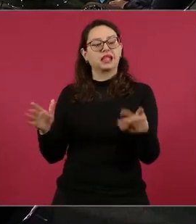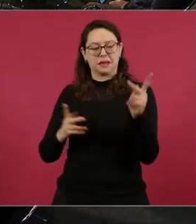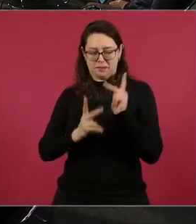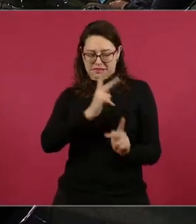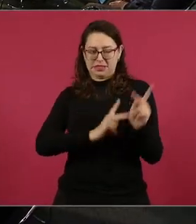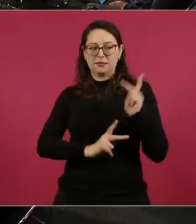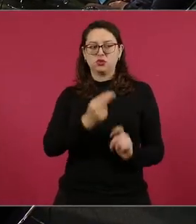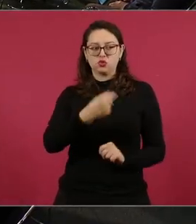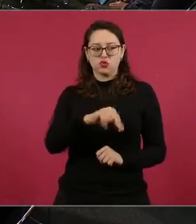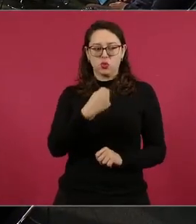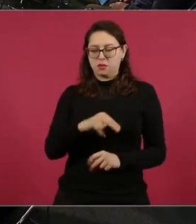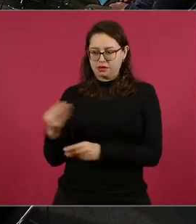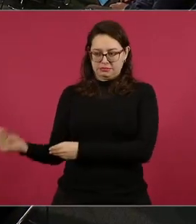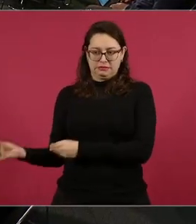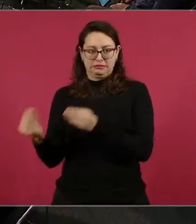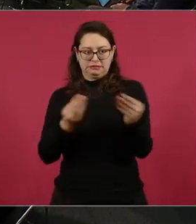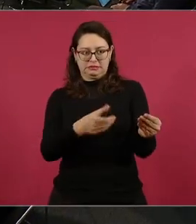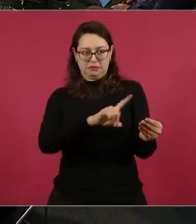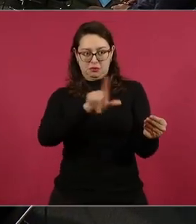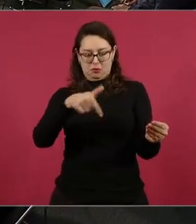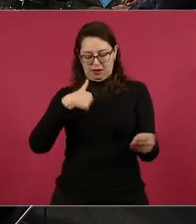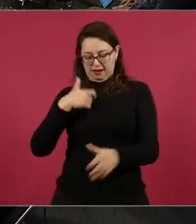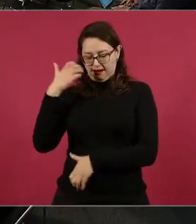Eso sucedió